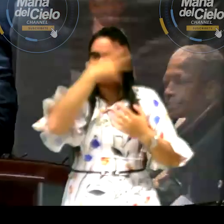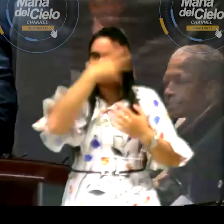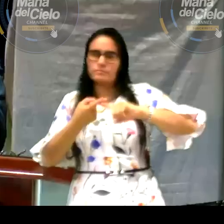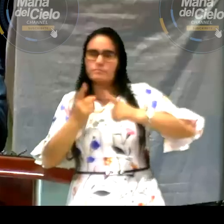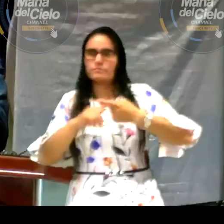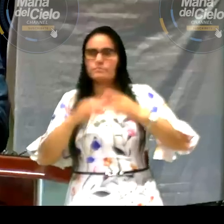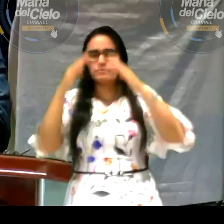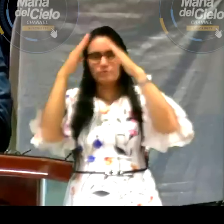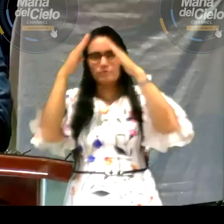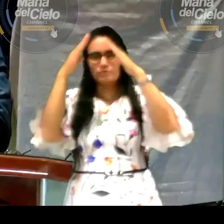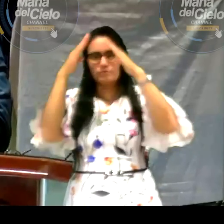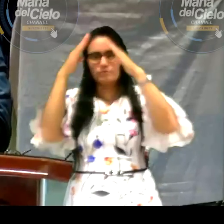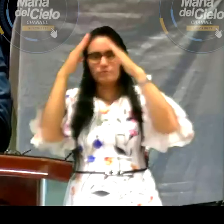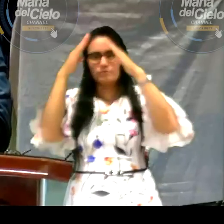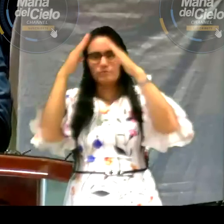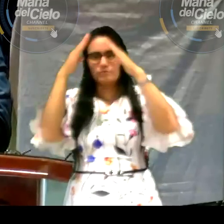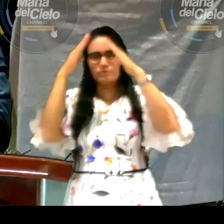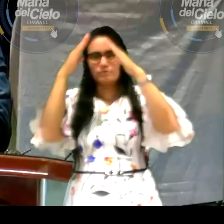Sencillamente